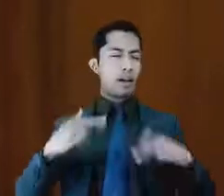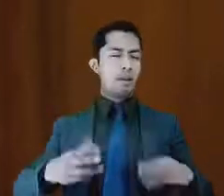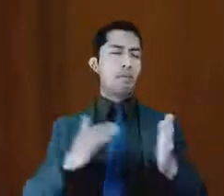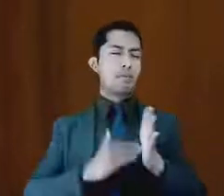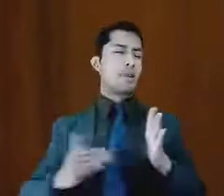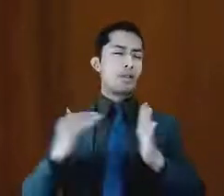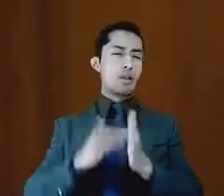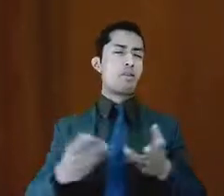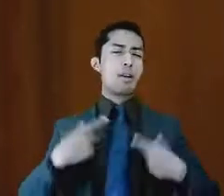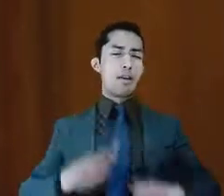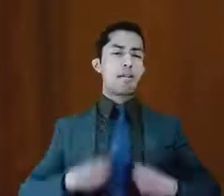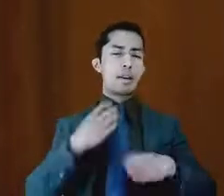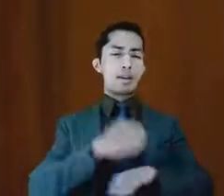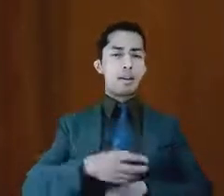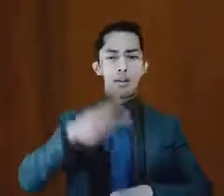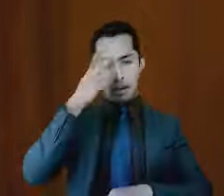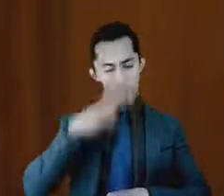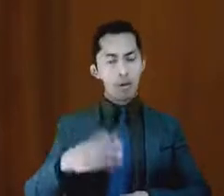mexiquenses.